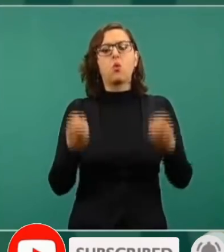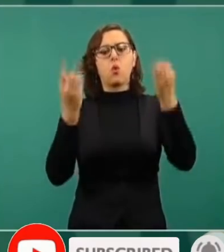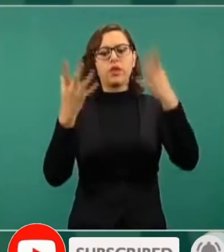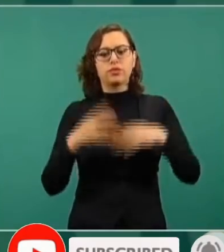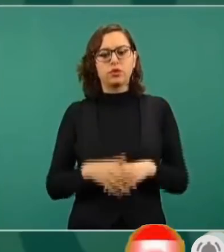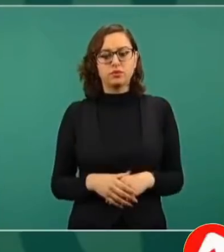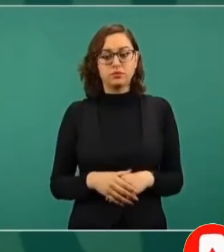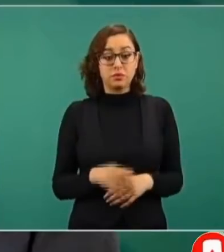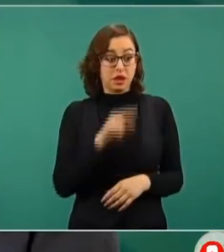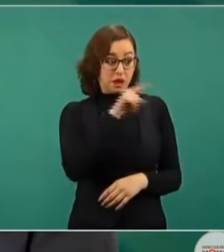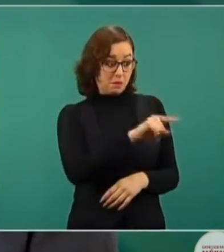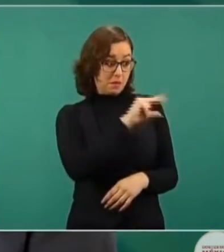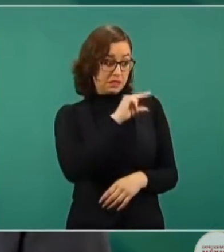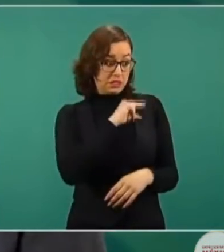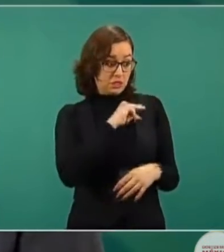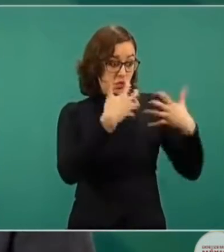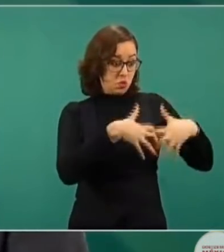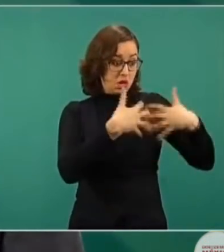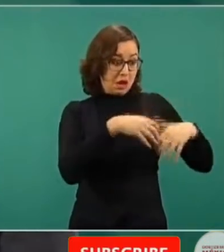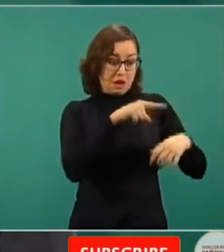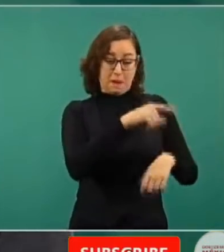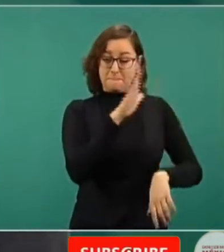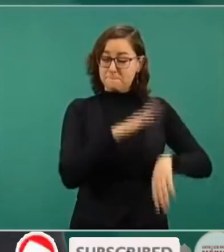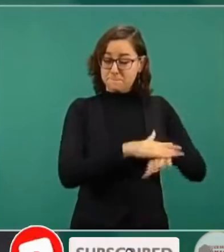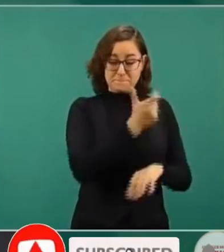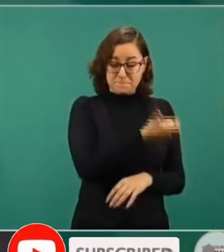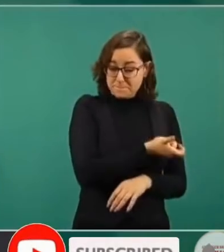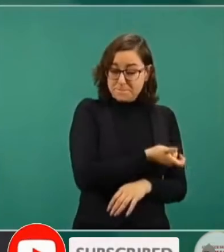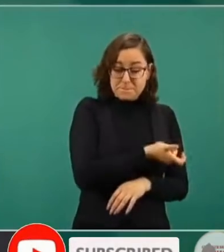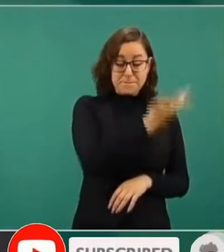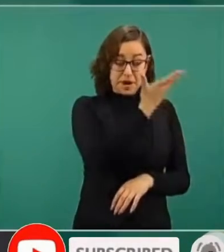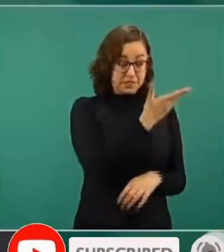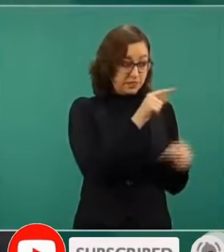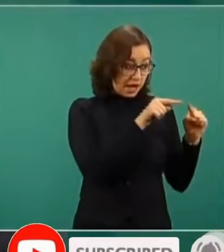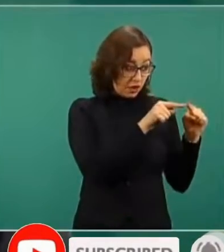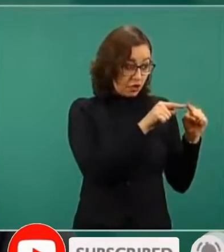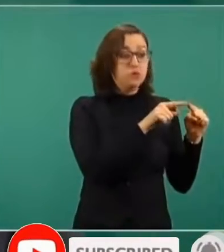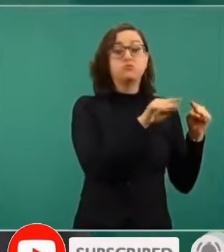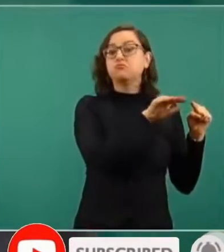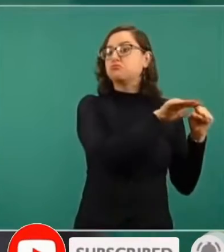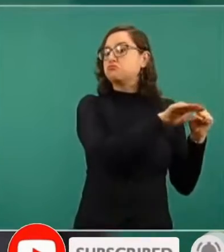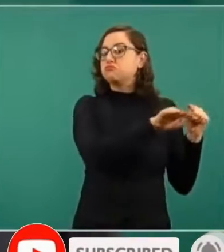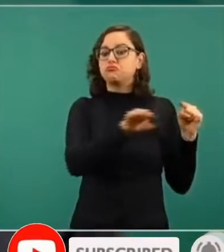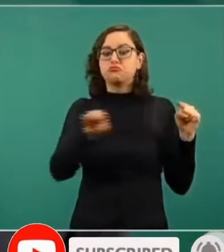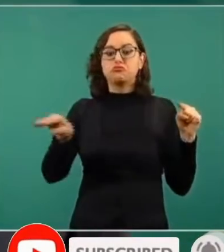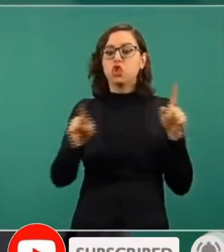La central más cara fija un precio, el precio más caro, ¿verdad?, y ese precio se le aplica a